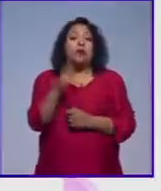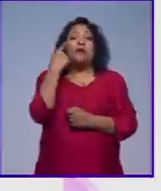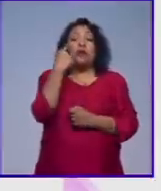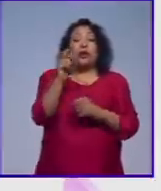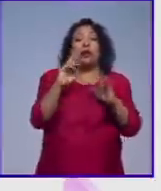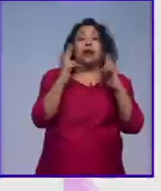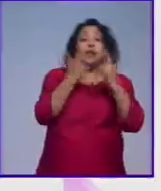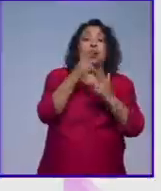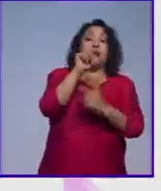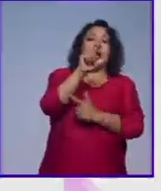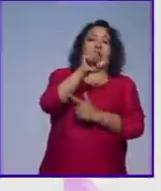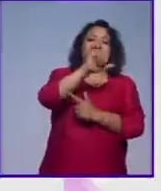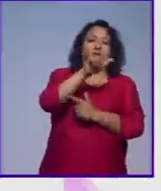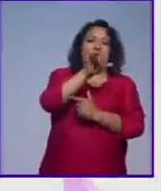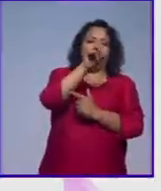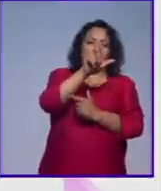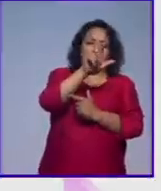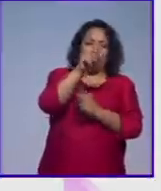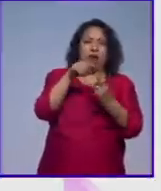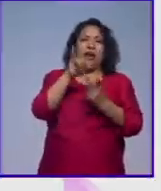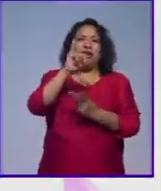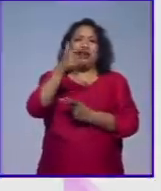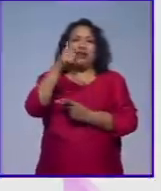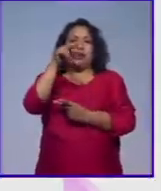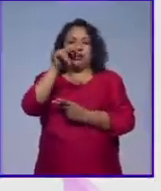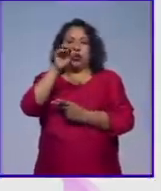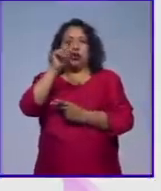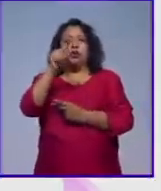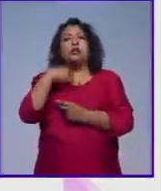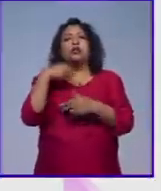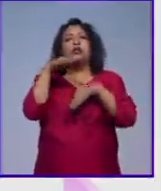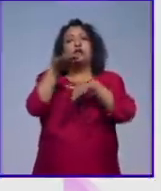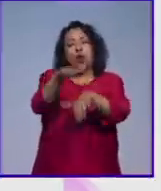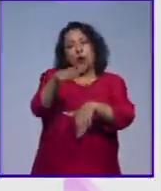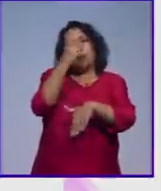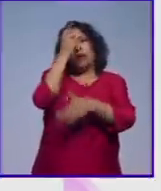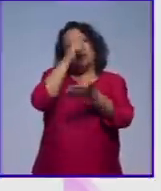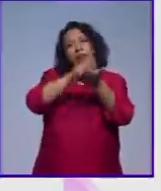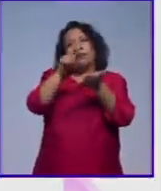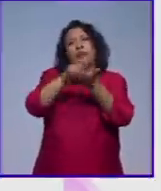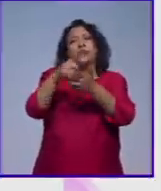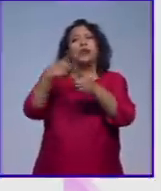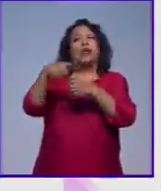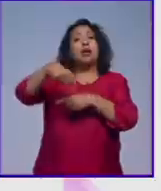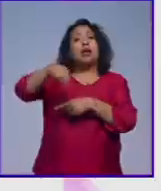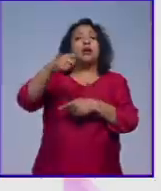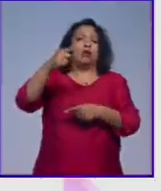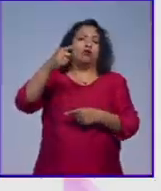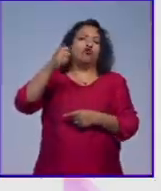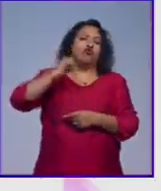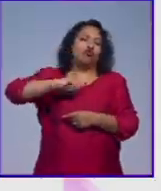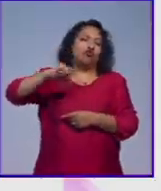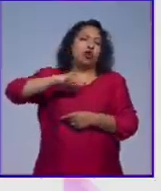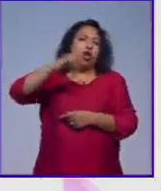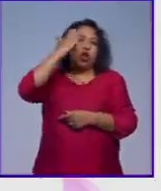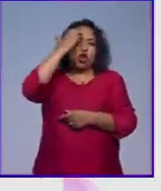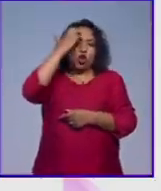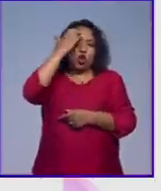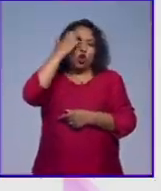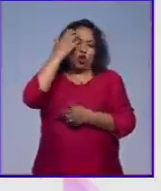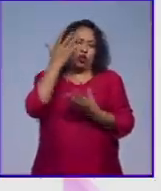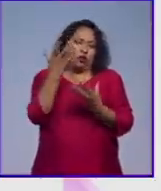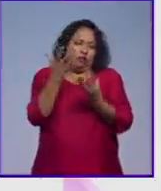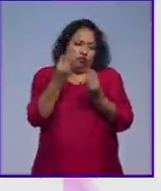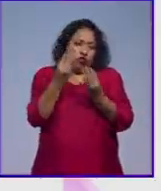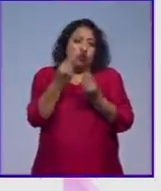reunieron Alejandro Luna e Ignacio Ortiz para charlar en torno a la obra de, pues, un, digamos, viejo conocido de ellos en muchos